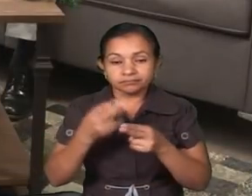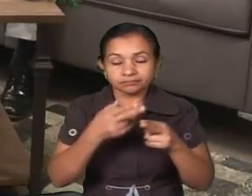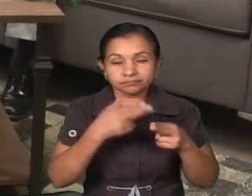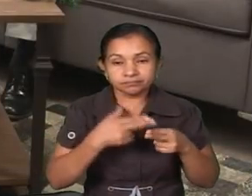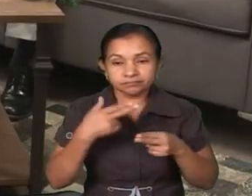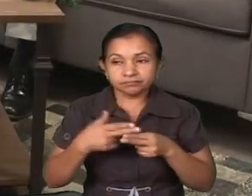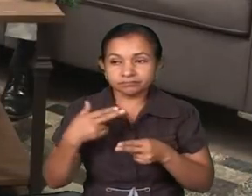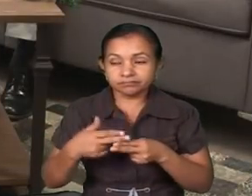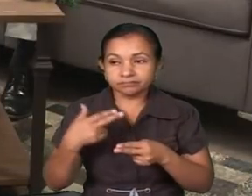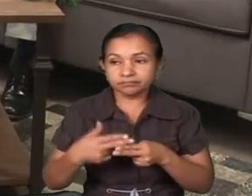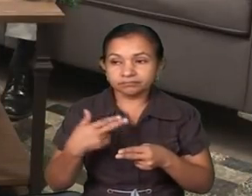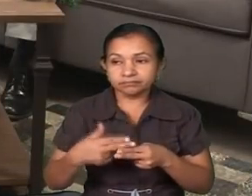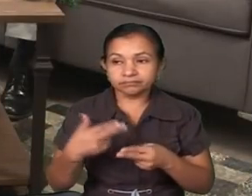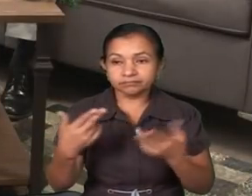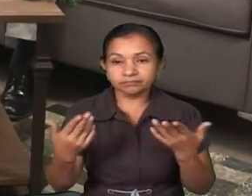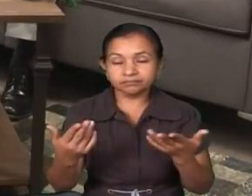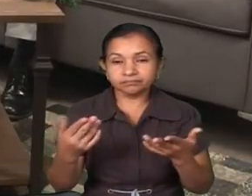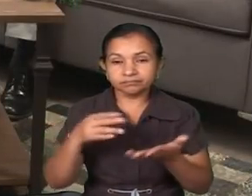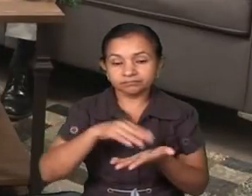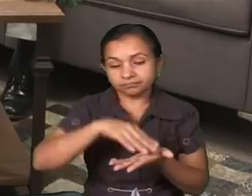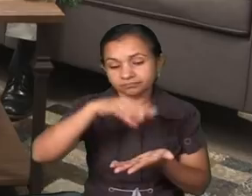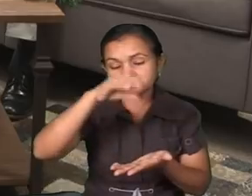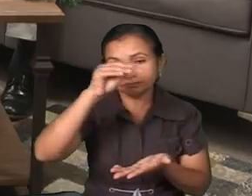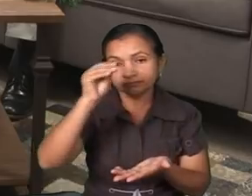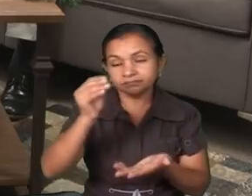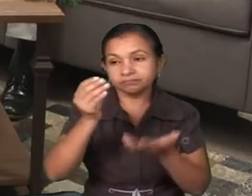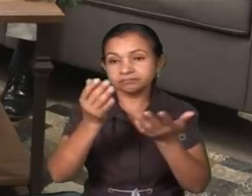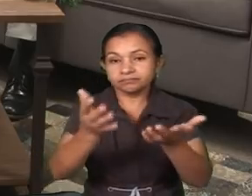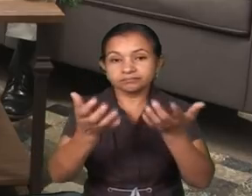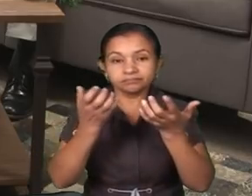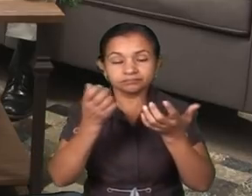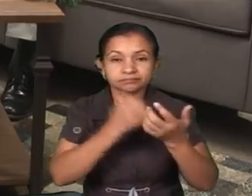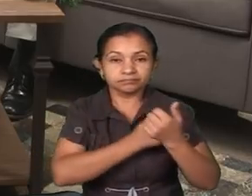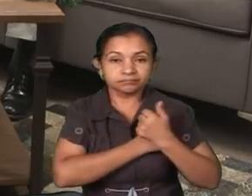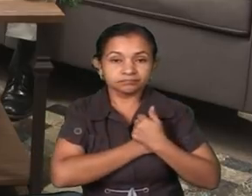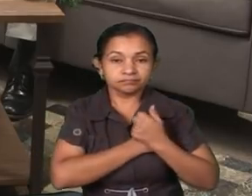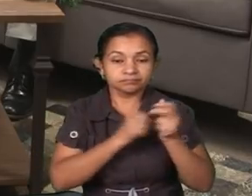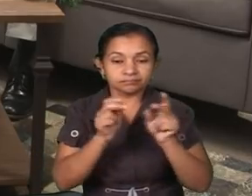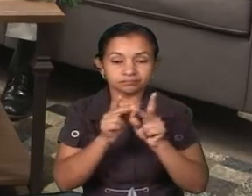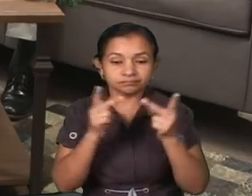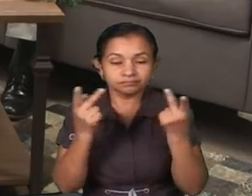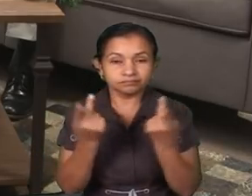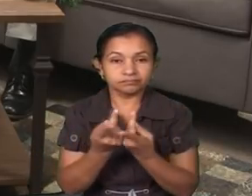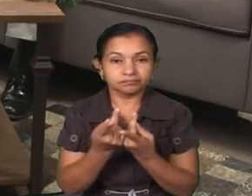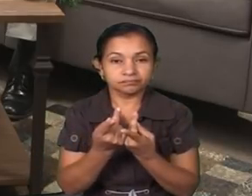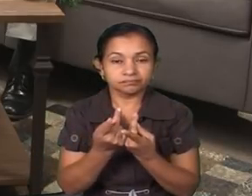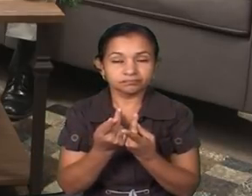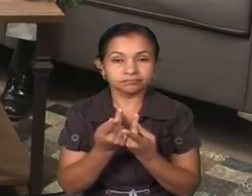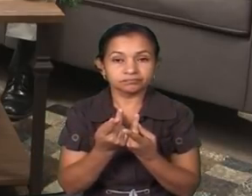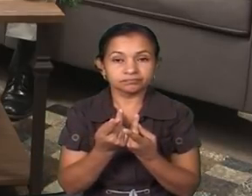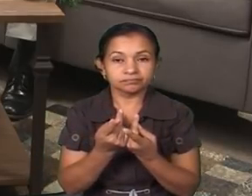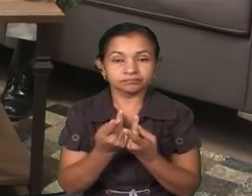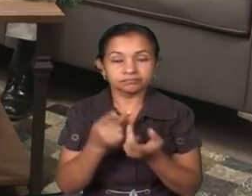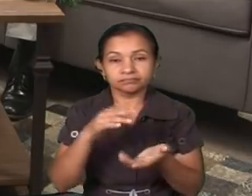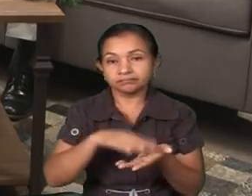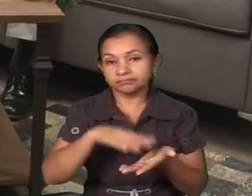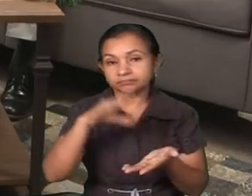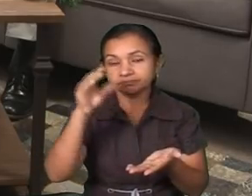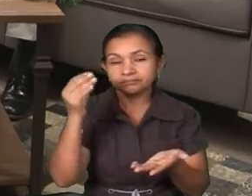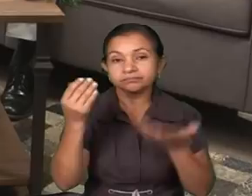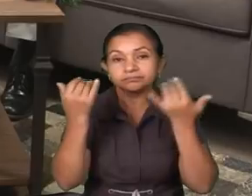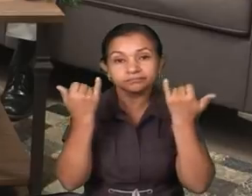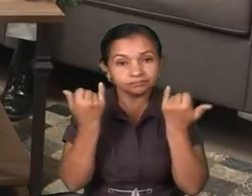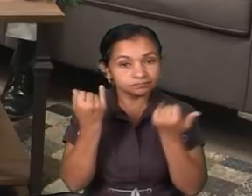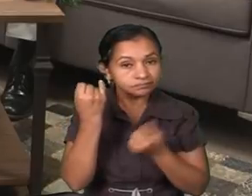decir, de Francia. Realmente muy, muy queridos y muy apreciados por el pueblo francés, François Mitterrand. Definitivamente.